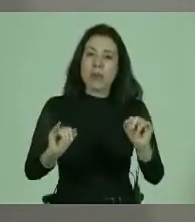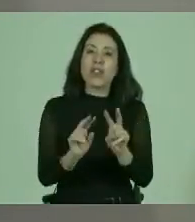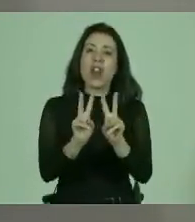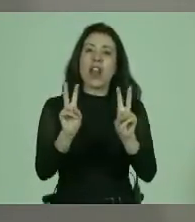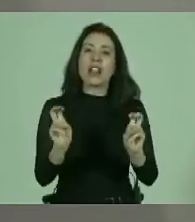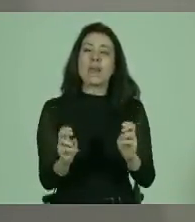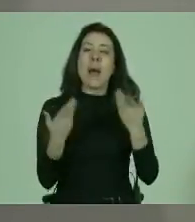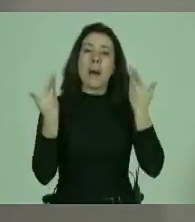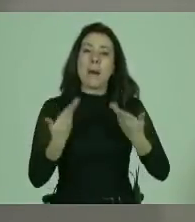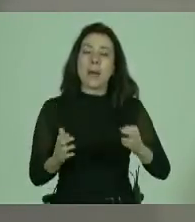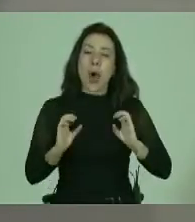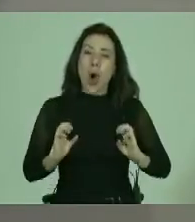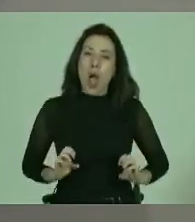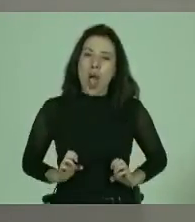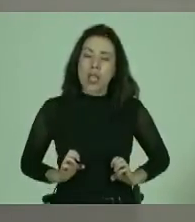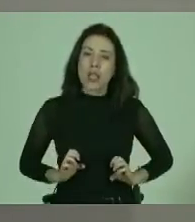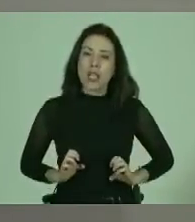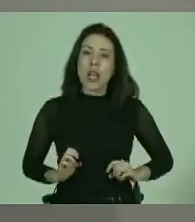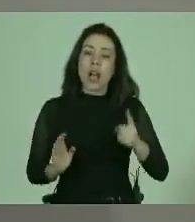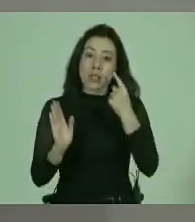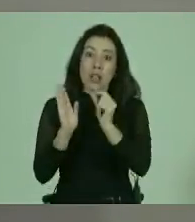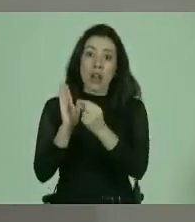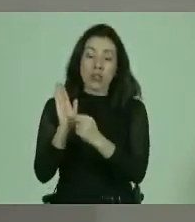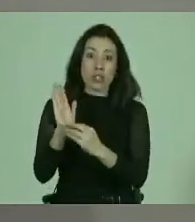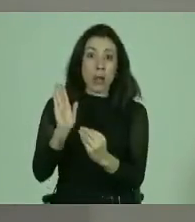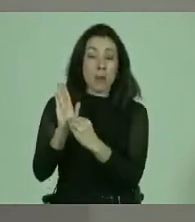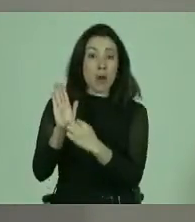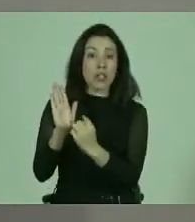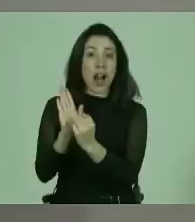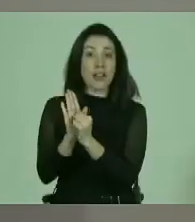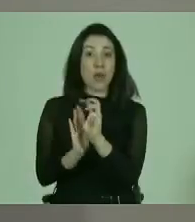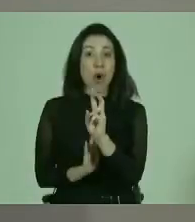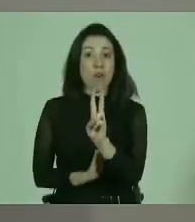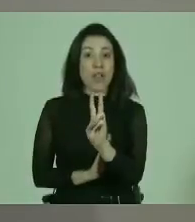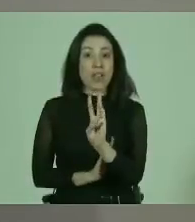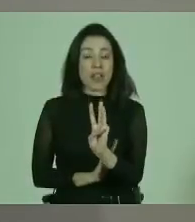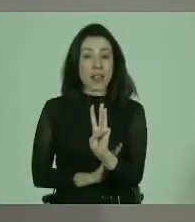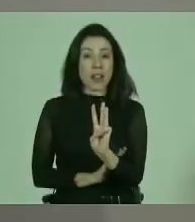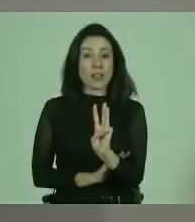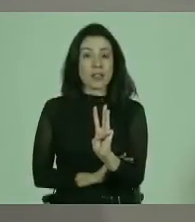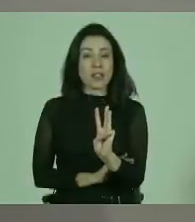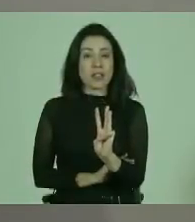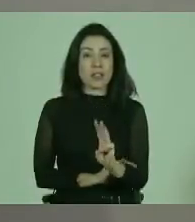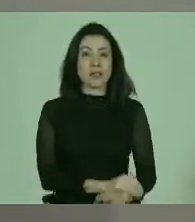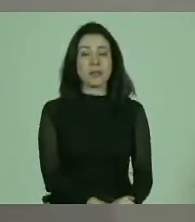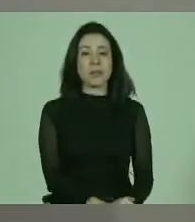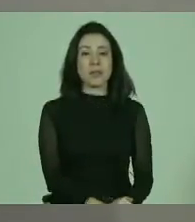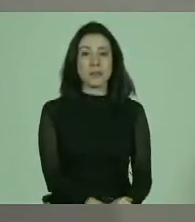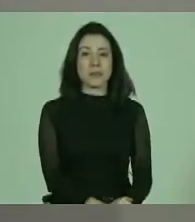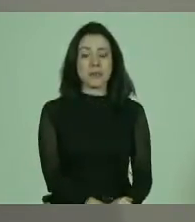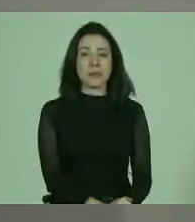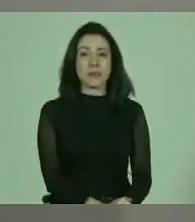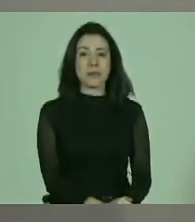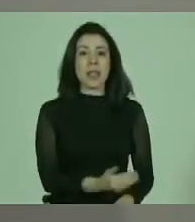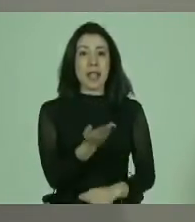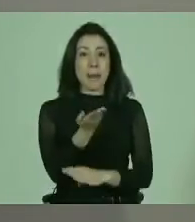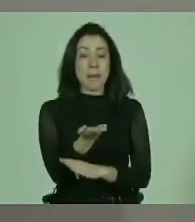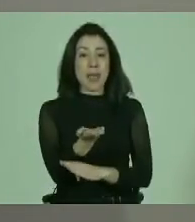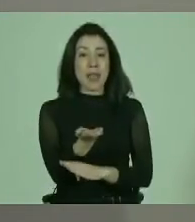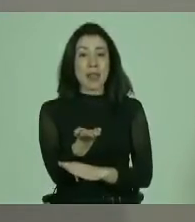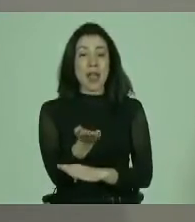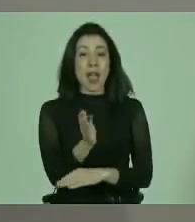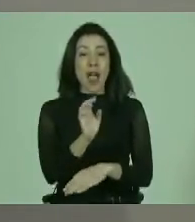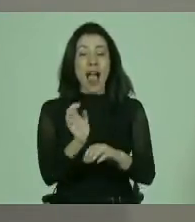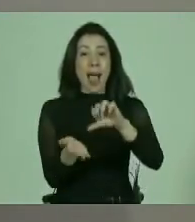el ámbito de la bioética que se reconoce en el artículo 23 y que pide a los estados